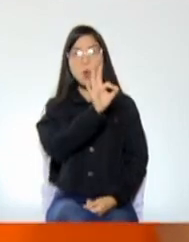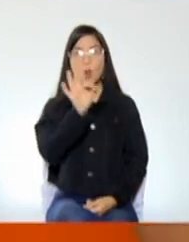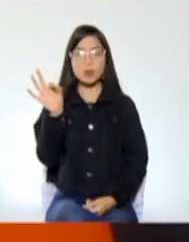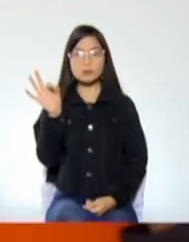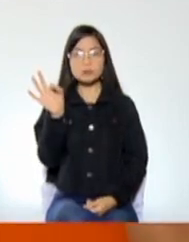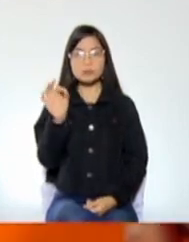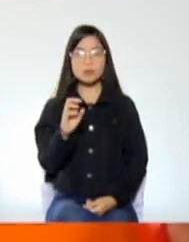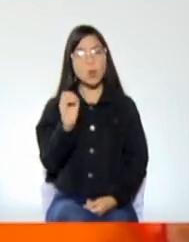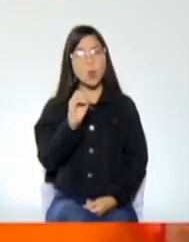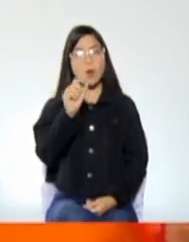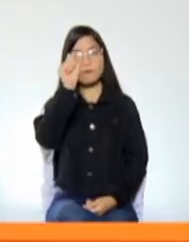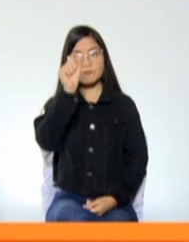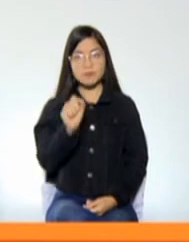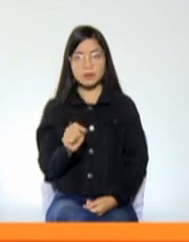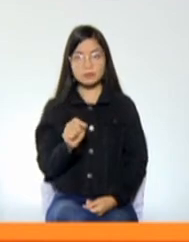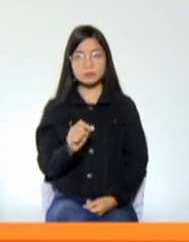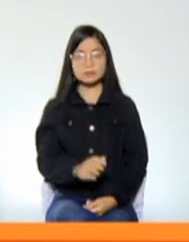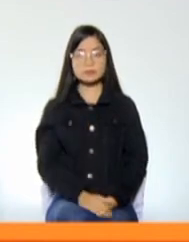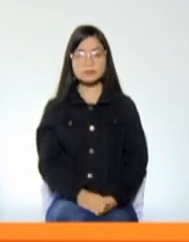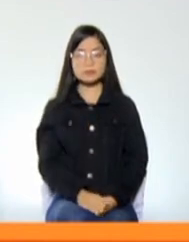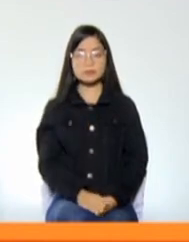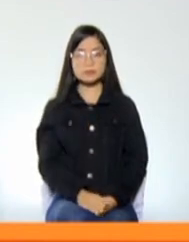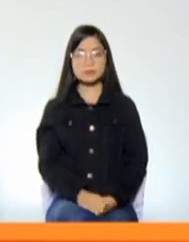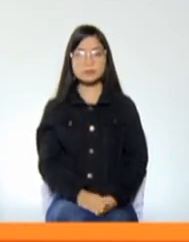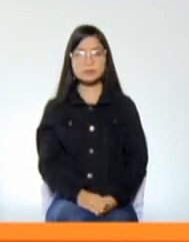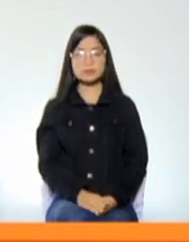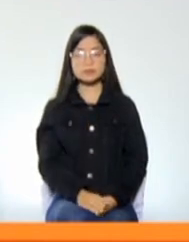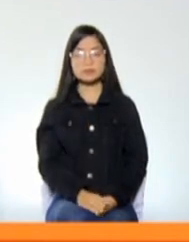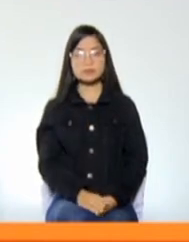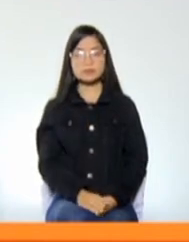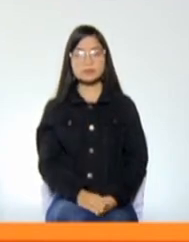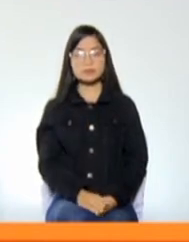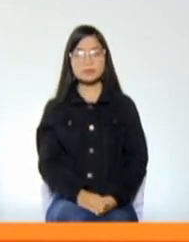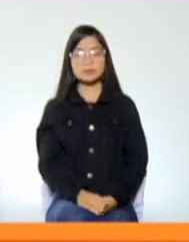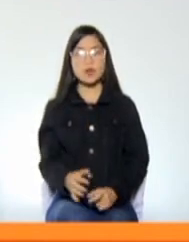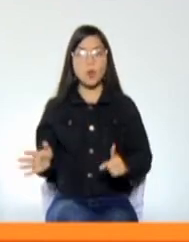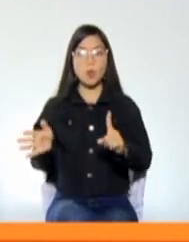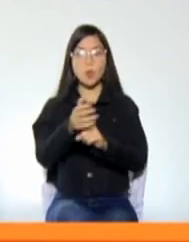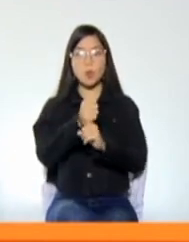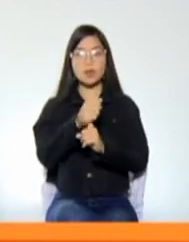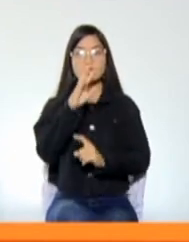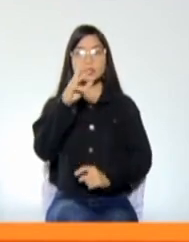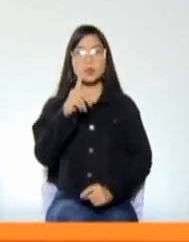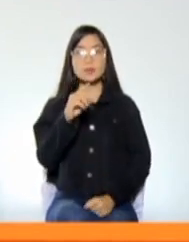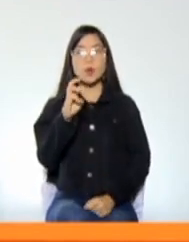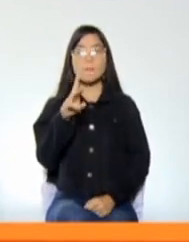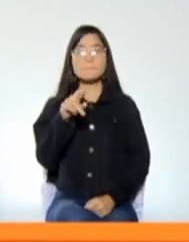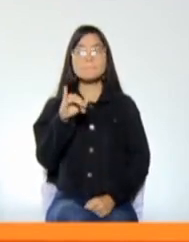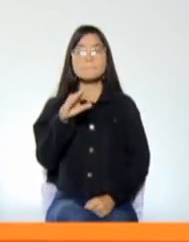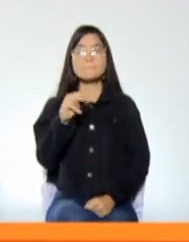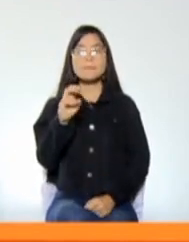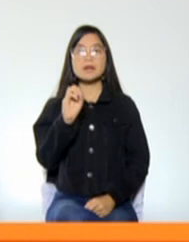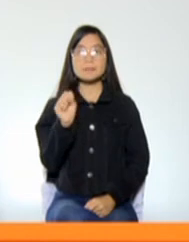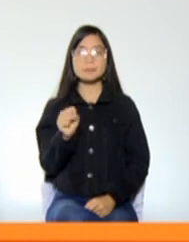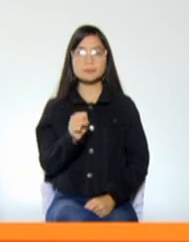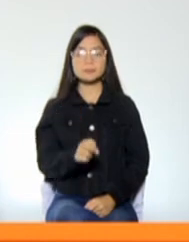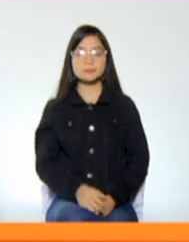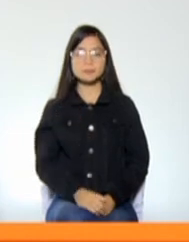horizontal o vertical, cuando hallen todos los números primos que se encuentren en el cartón. Vamos a jugar